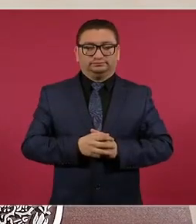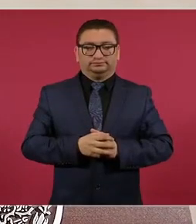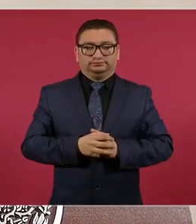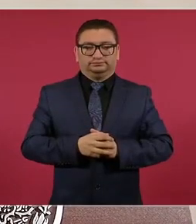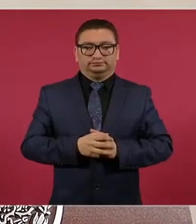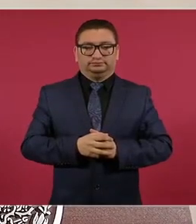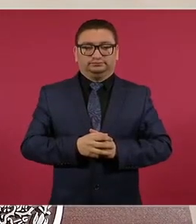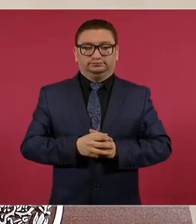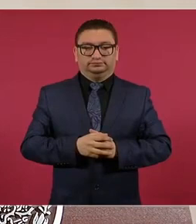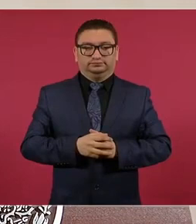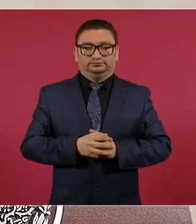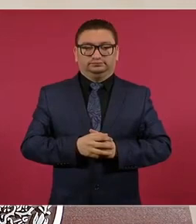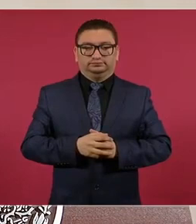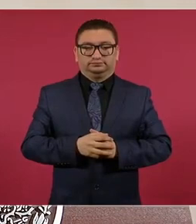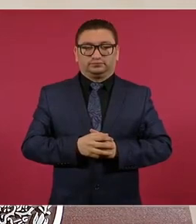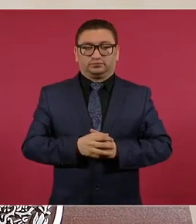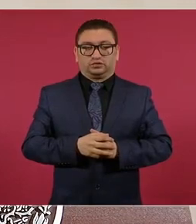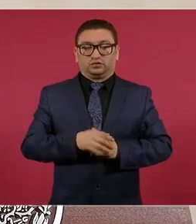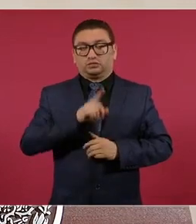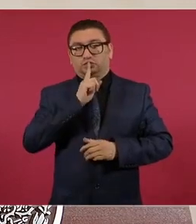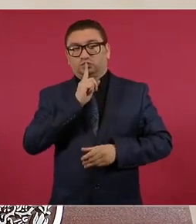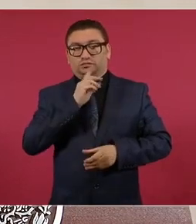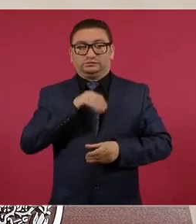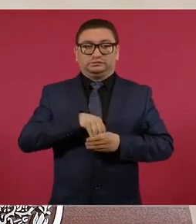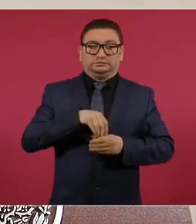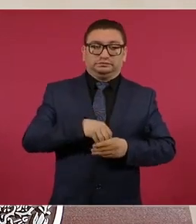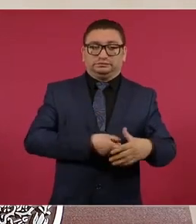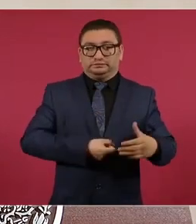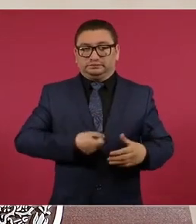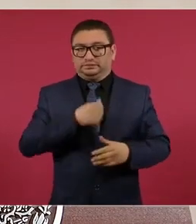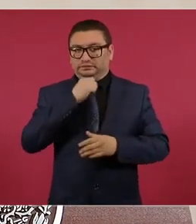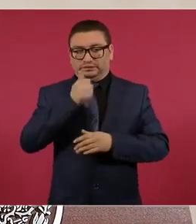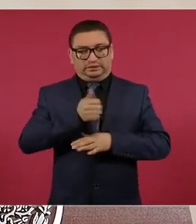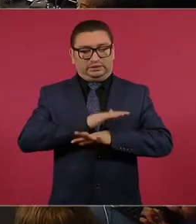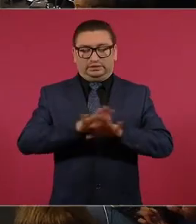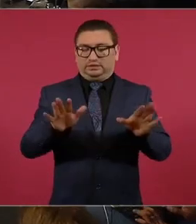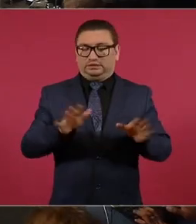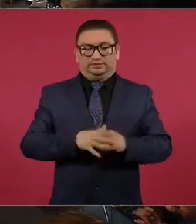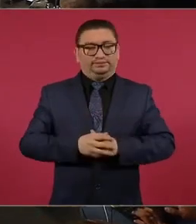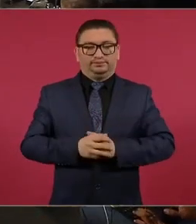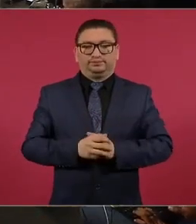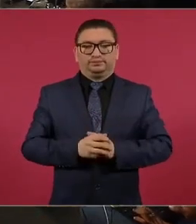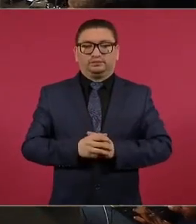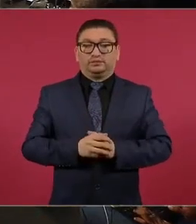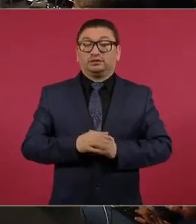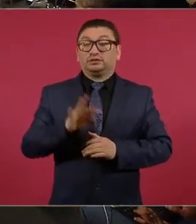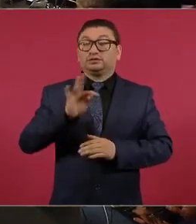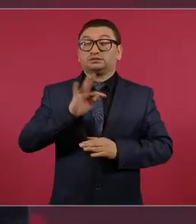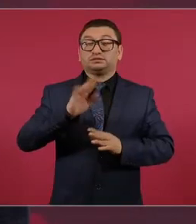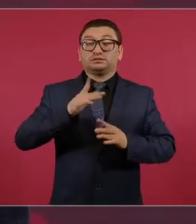abiertos no cerrar nada si existen